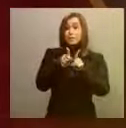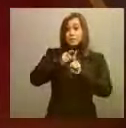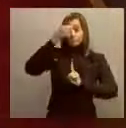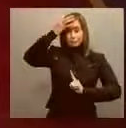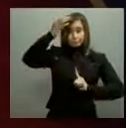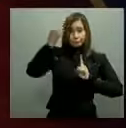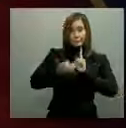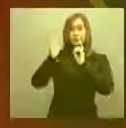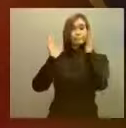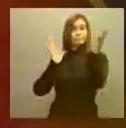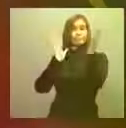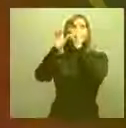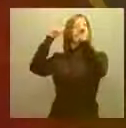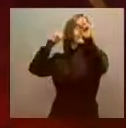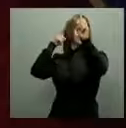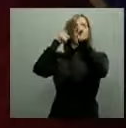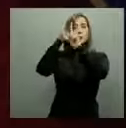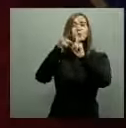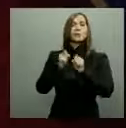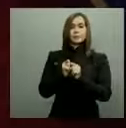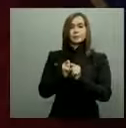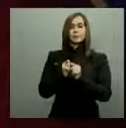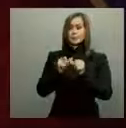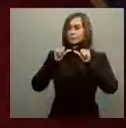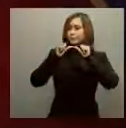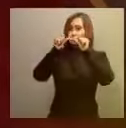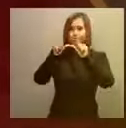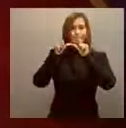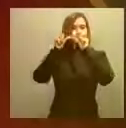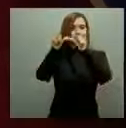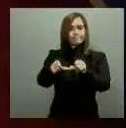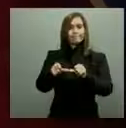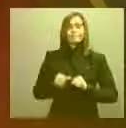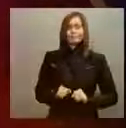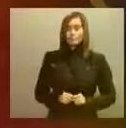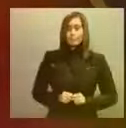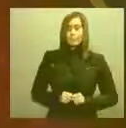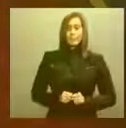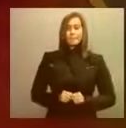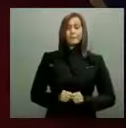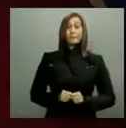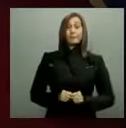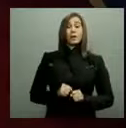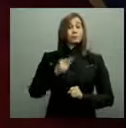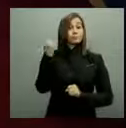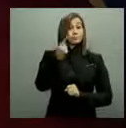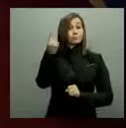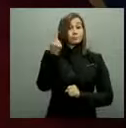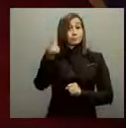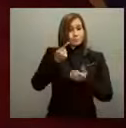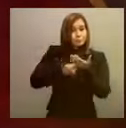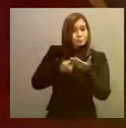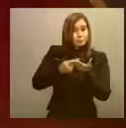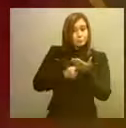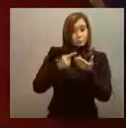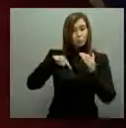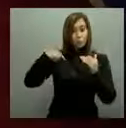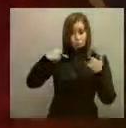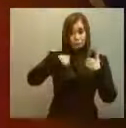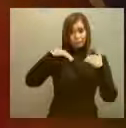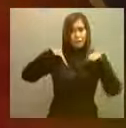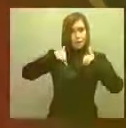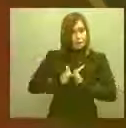los retos que tenemos por delante es inquebrantable. Como les he dicho muchas veces, ni me canso